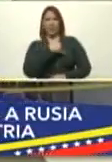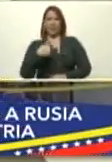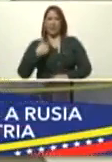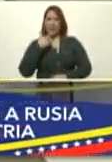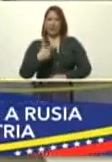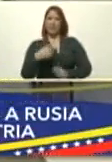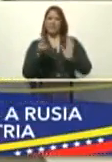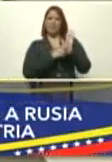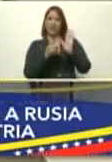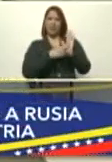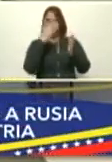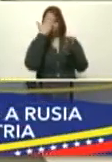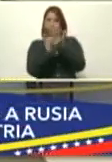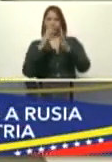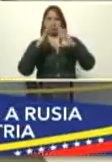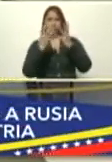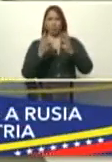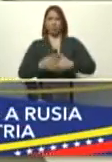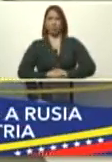verdad ante el mundo.